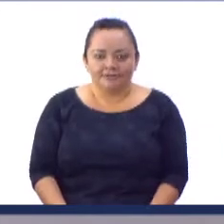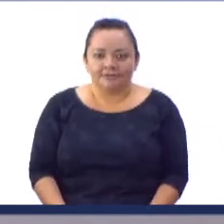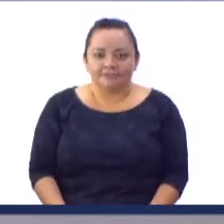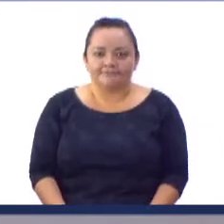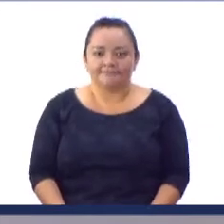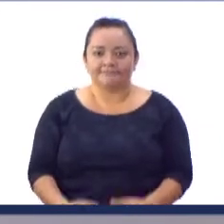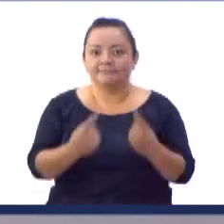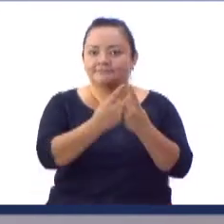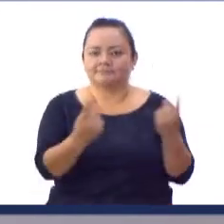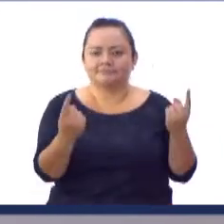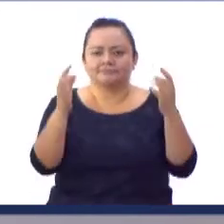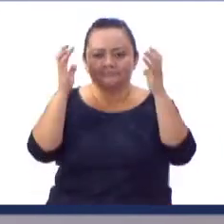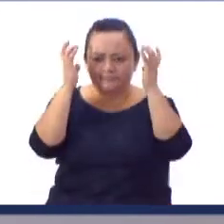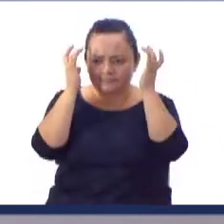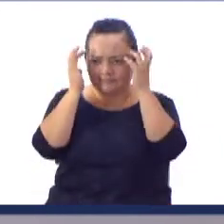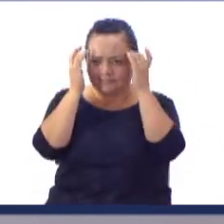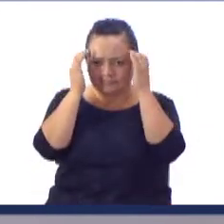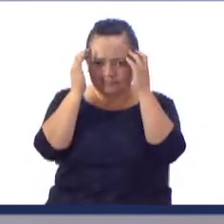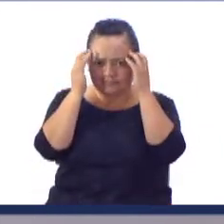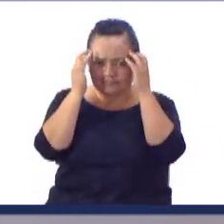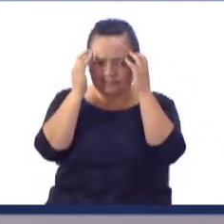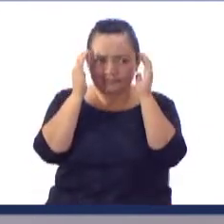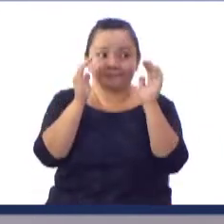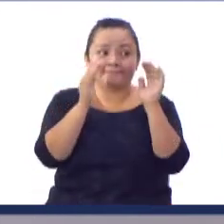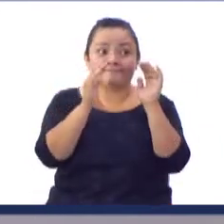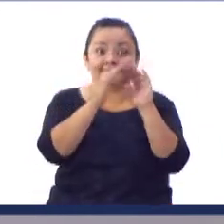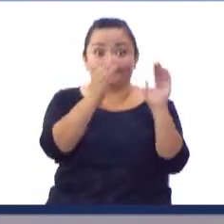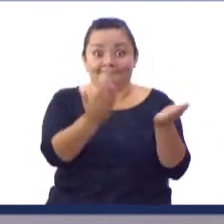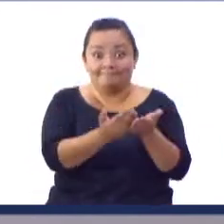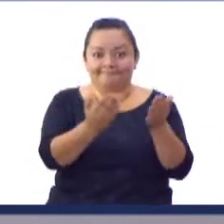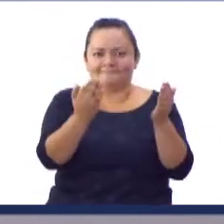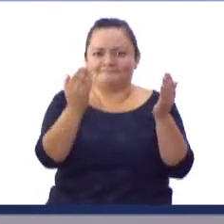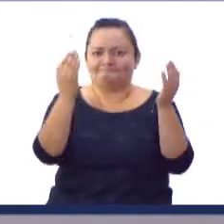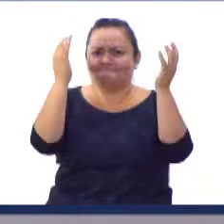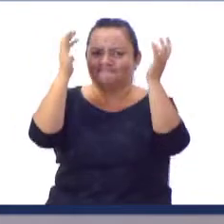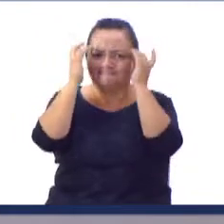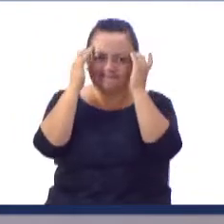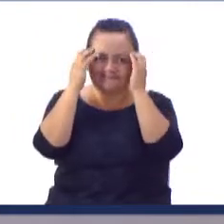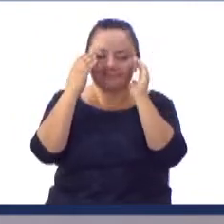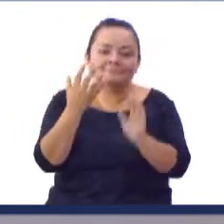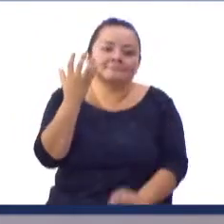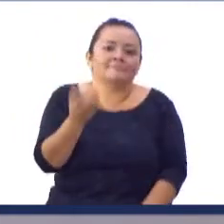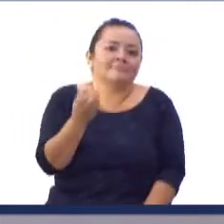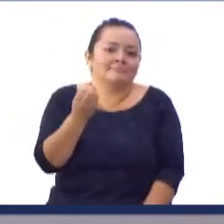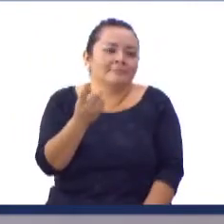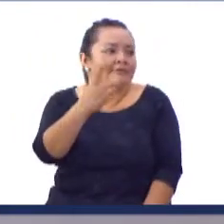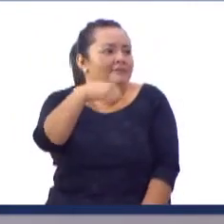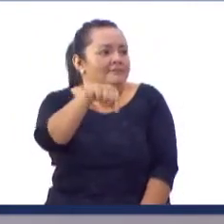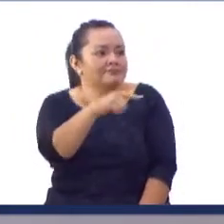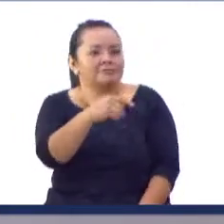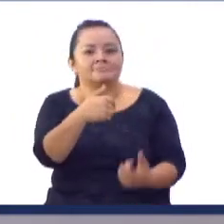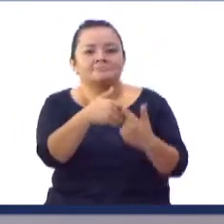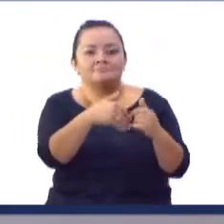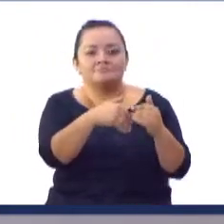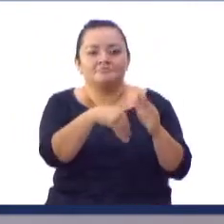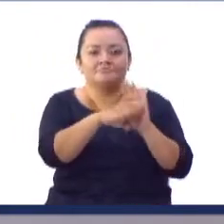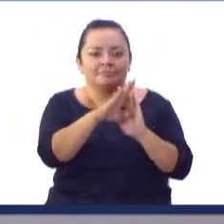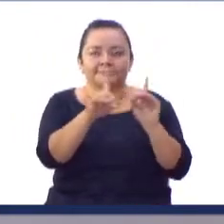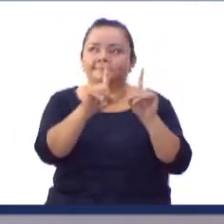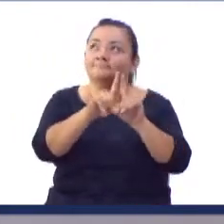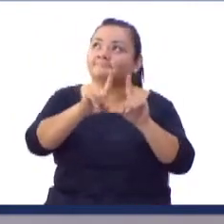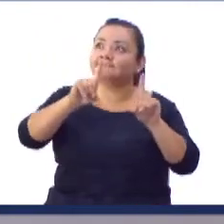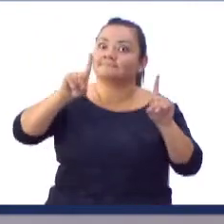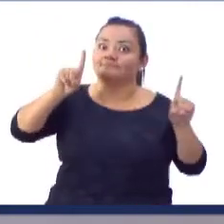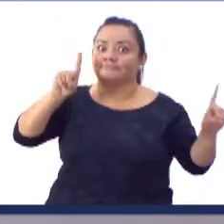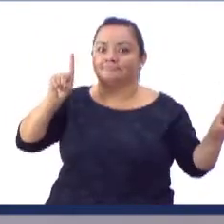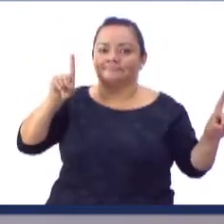la gente se aflige el mundo se abate y cada día el mundo se está alejando de lo que un